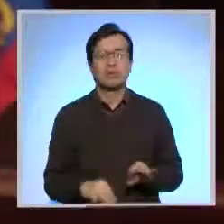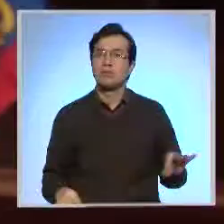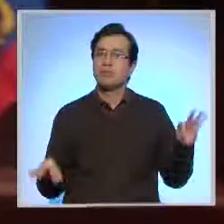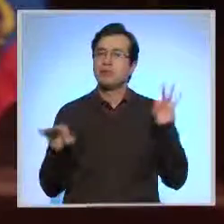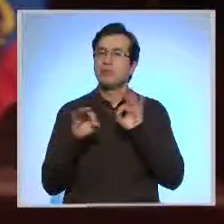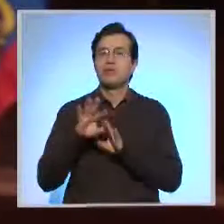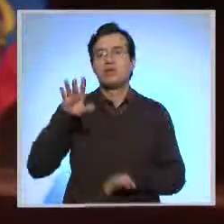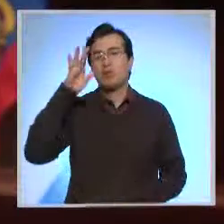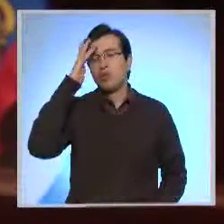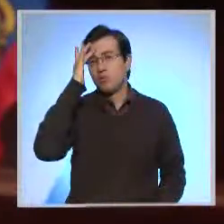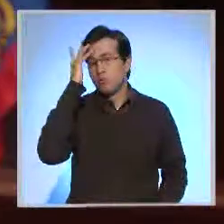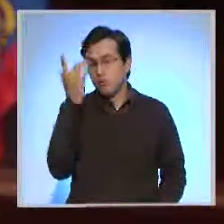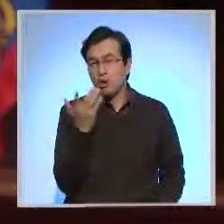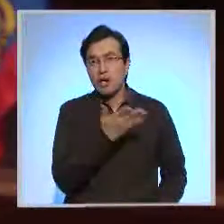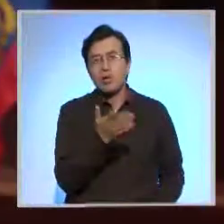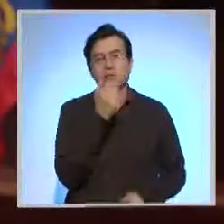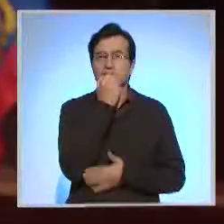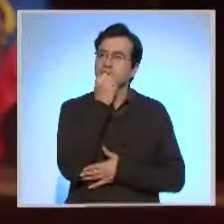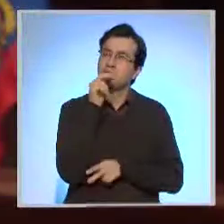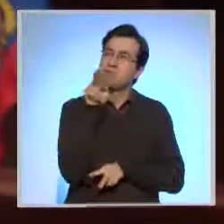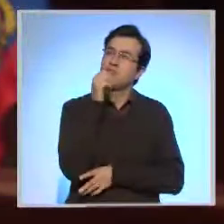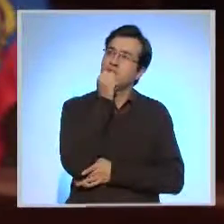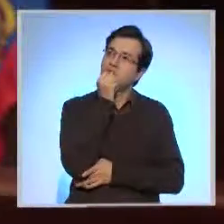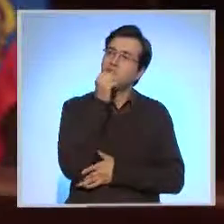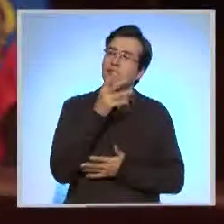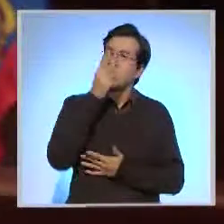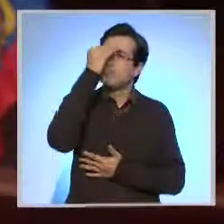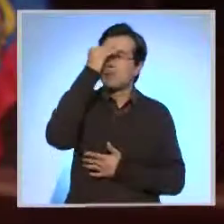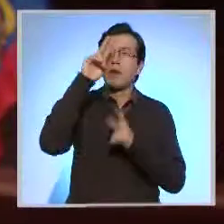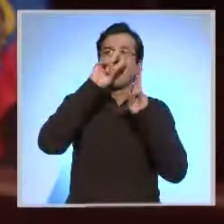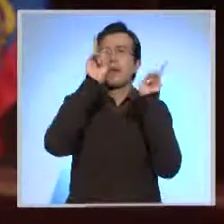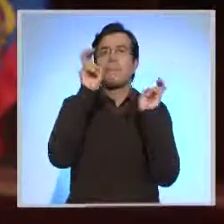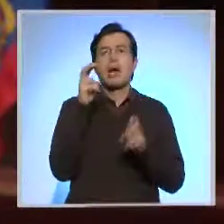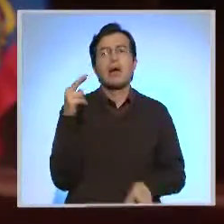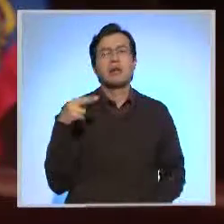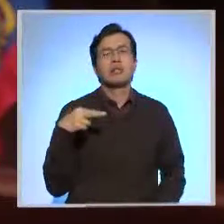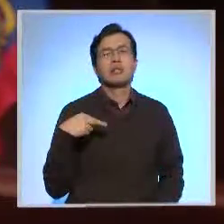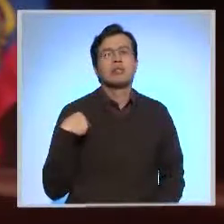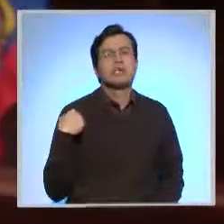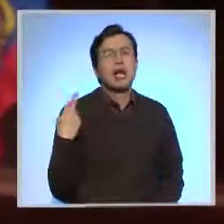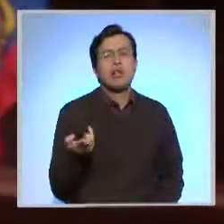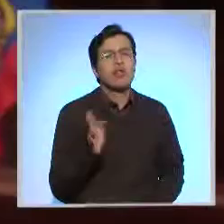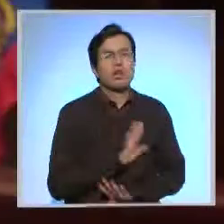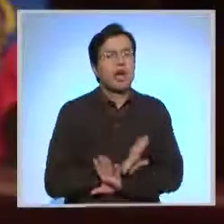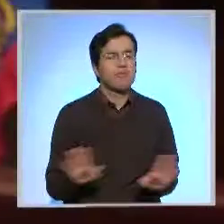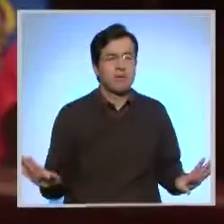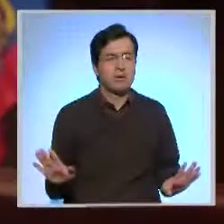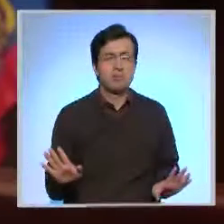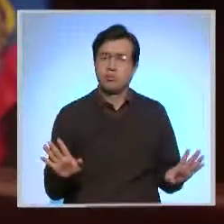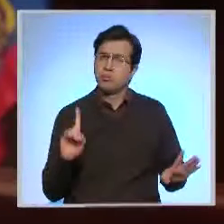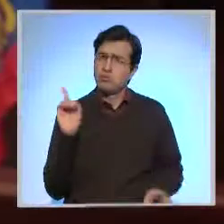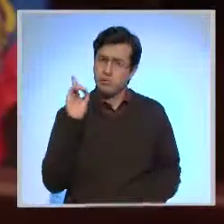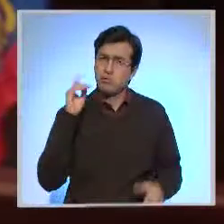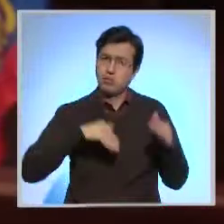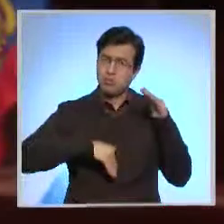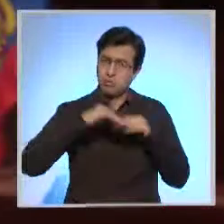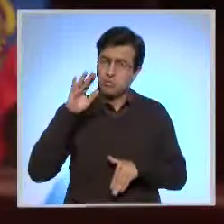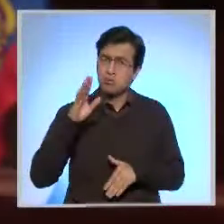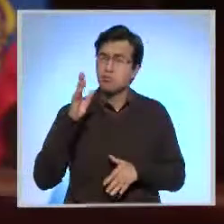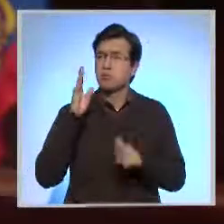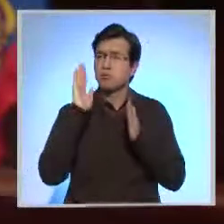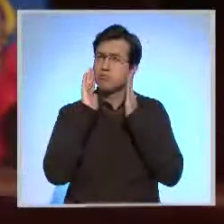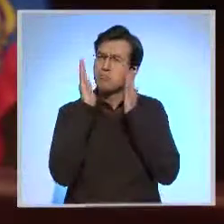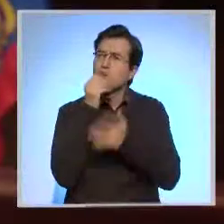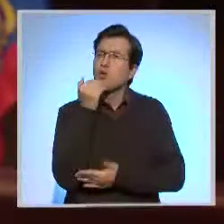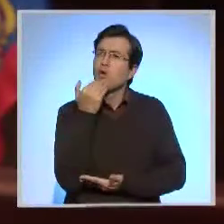rebasa el hecho de escuchar solamente el mensaje religioso sino que nos ponía una posibilidad de